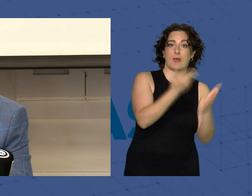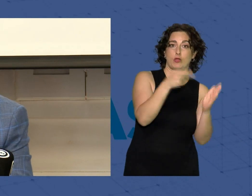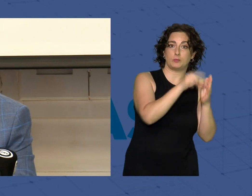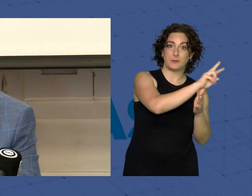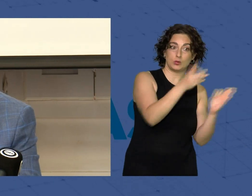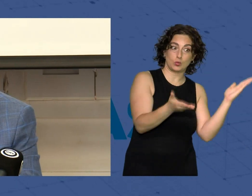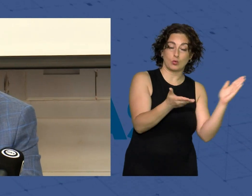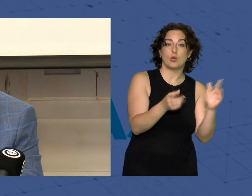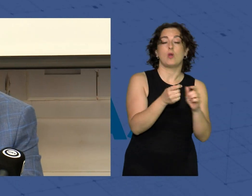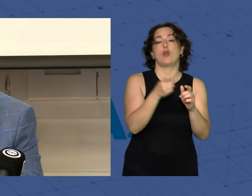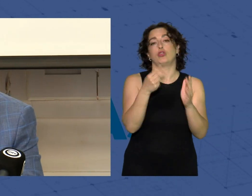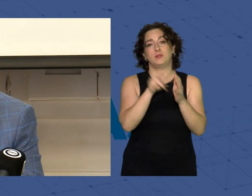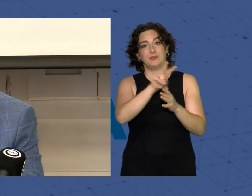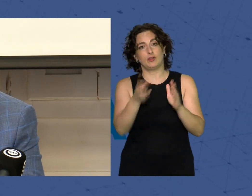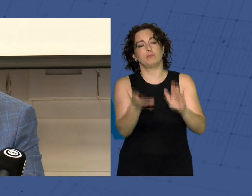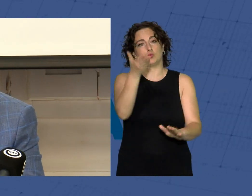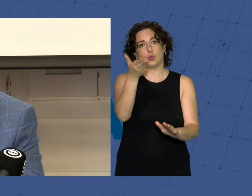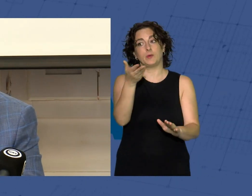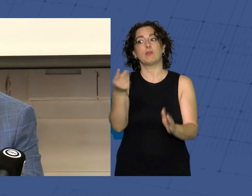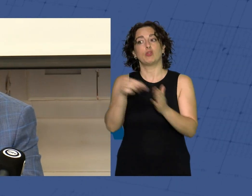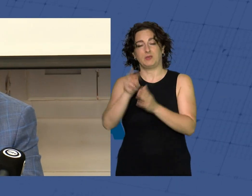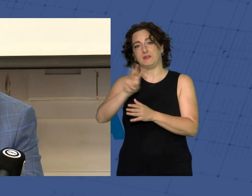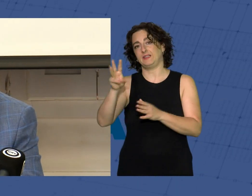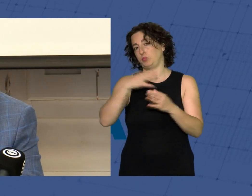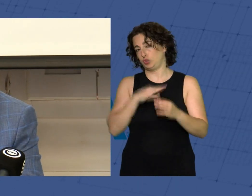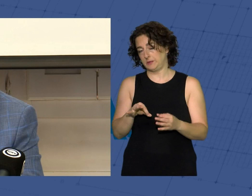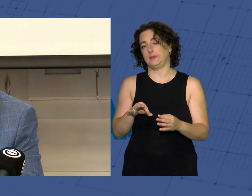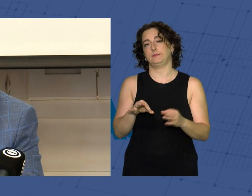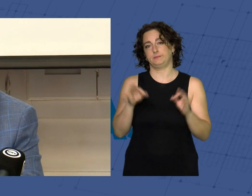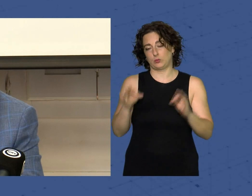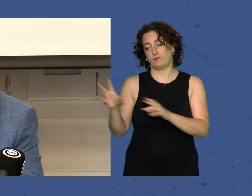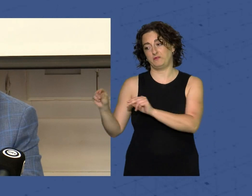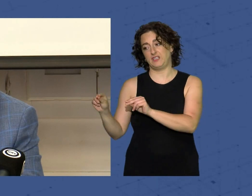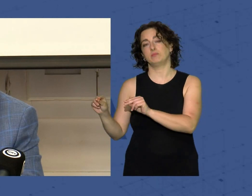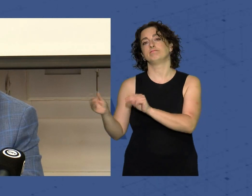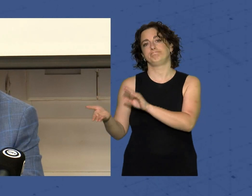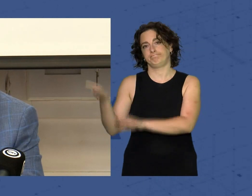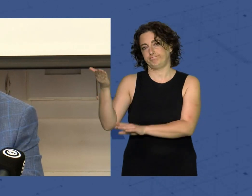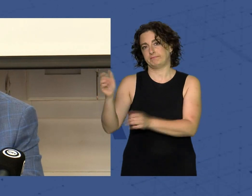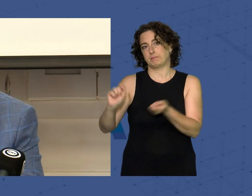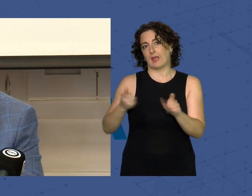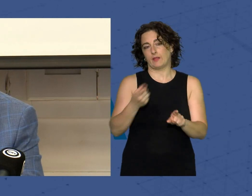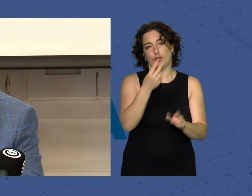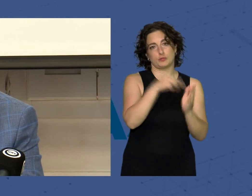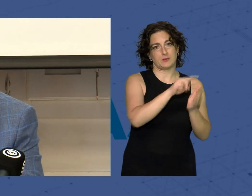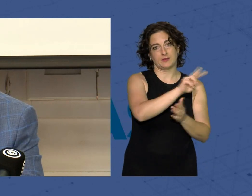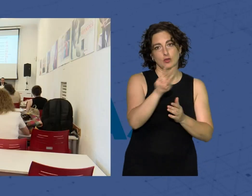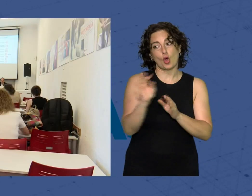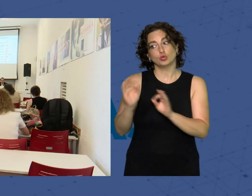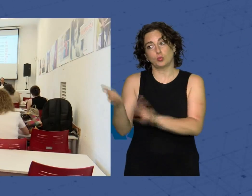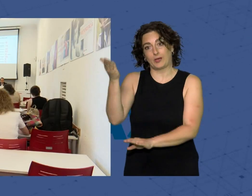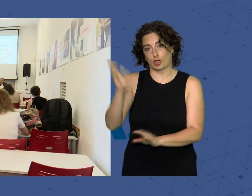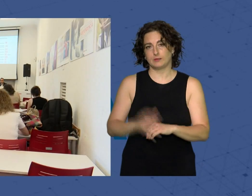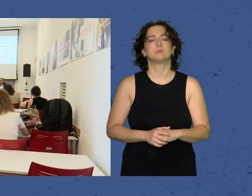2021 y 2023 posiblemente termine con unos números similares a 2022 superiores.